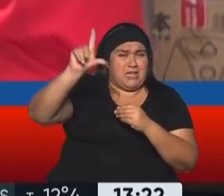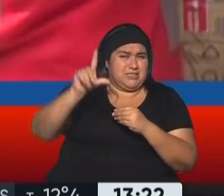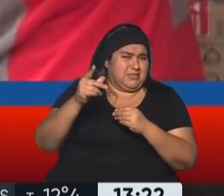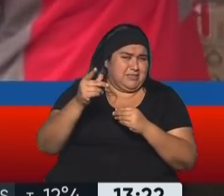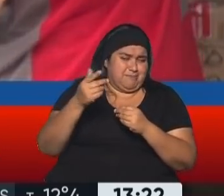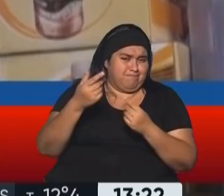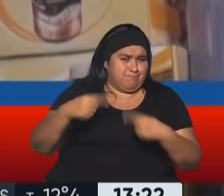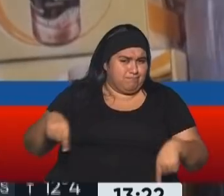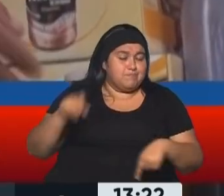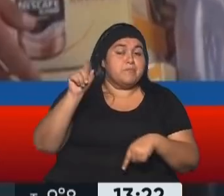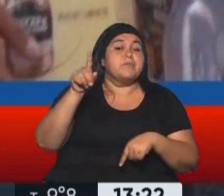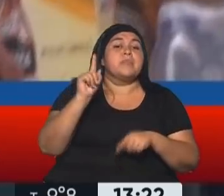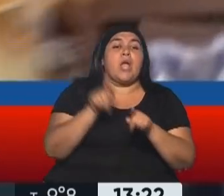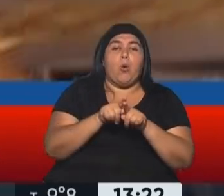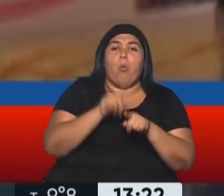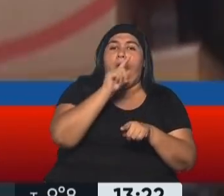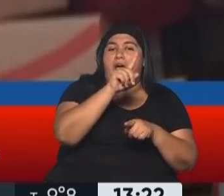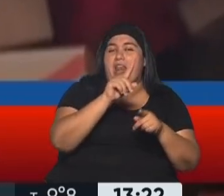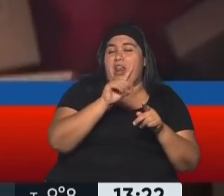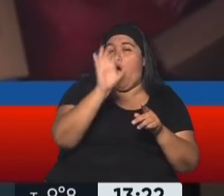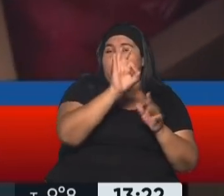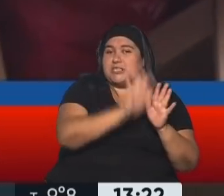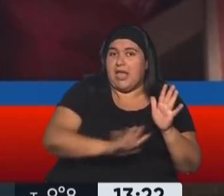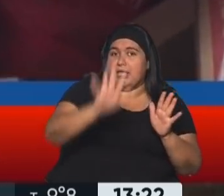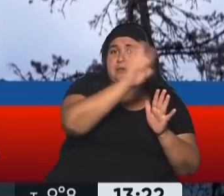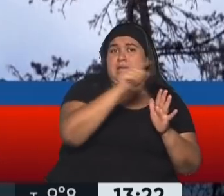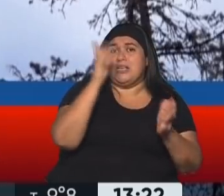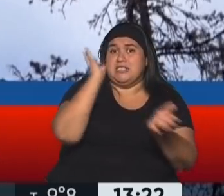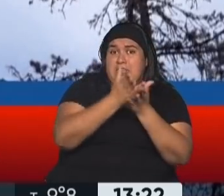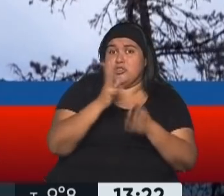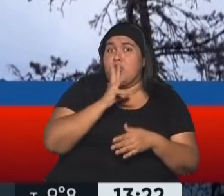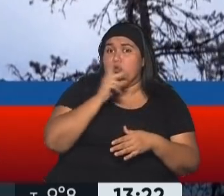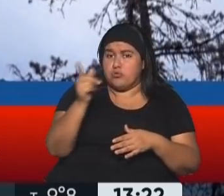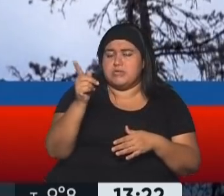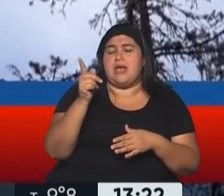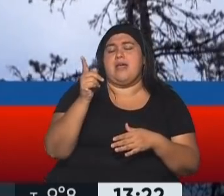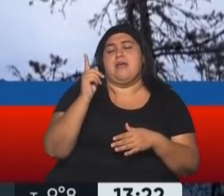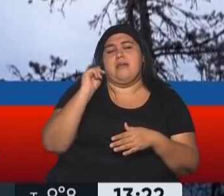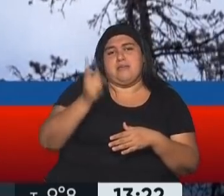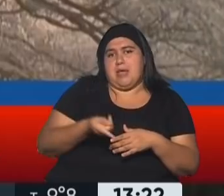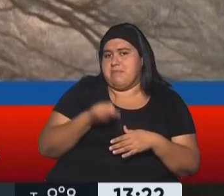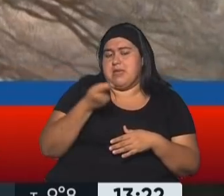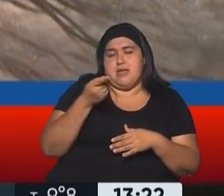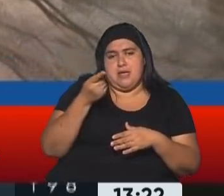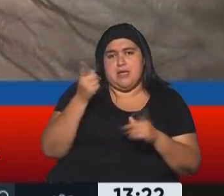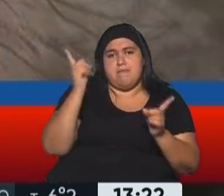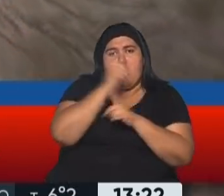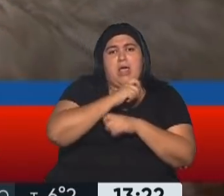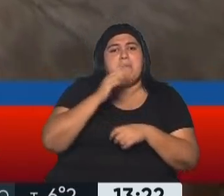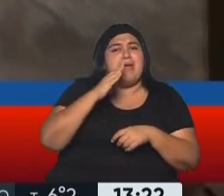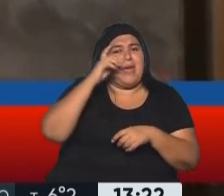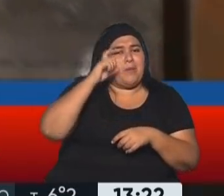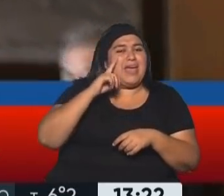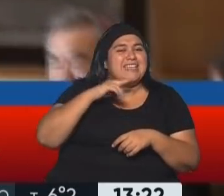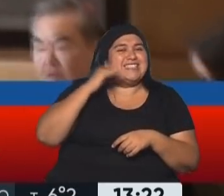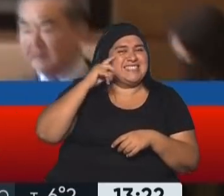precios. Al igual que ocurre con Occidente, las sanciones contra Rusia también afectan indirectamente a Beijing, ya que